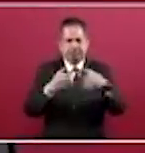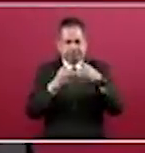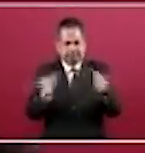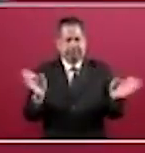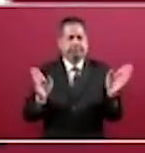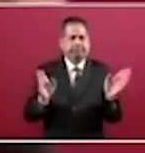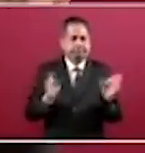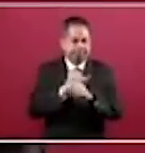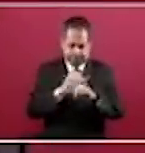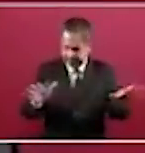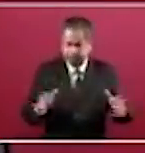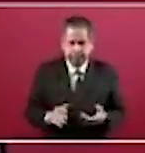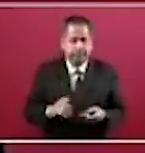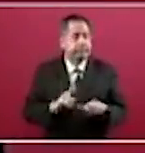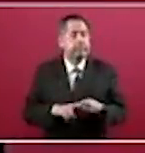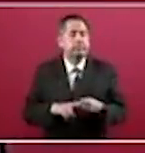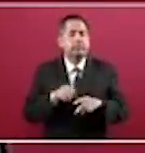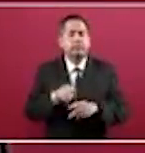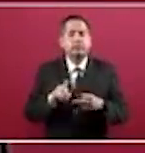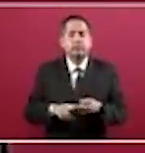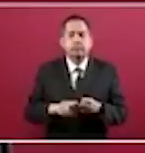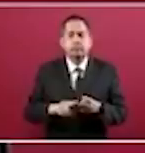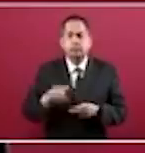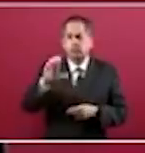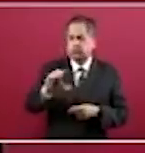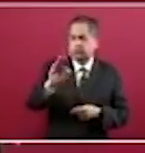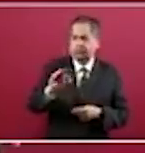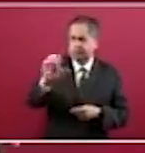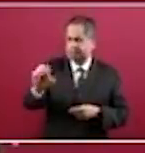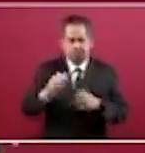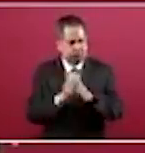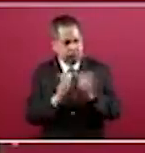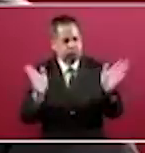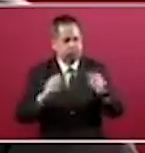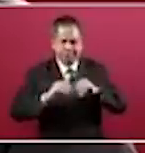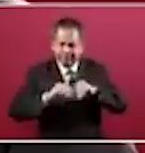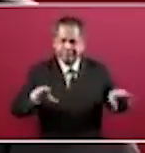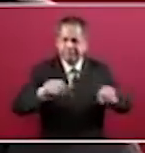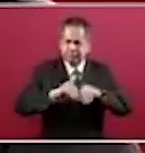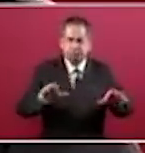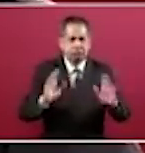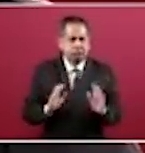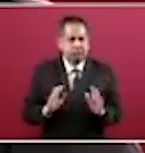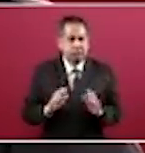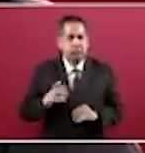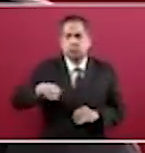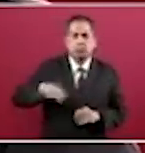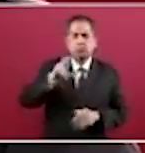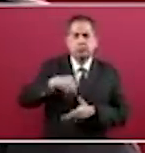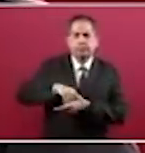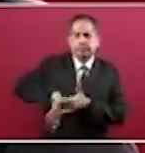todo. El caso de la Comisión Federal, lo mismo. No vamos a